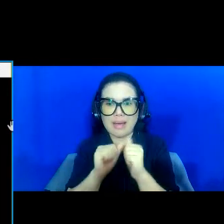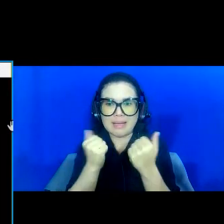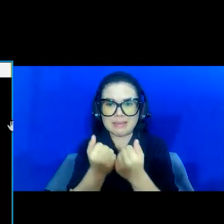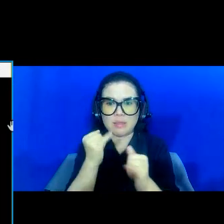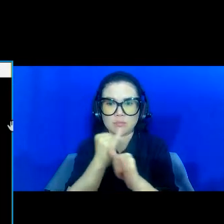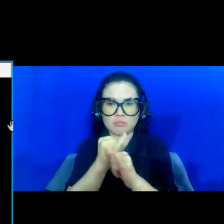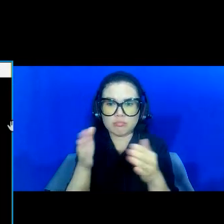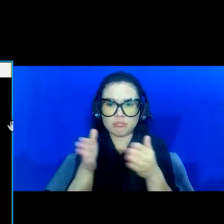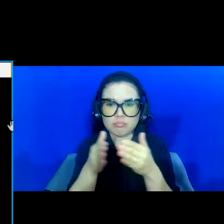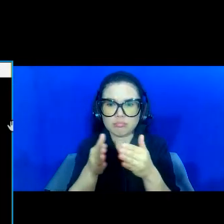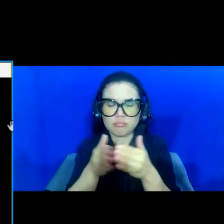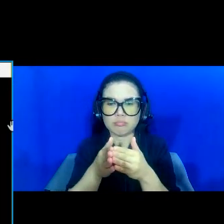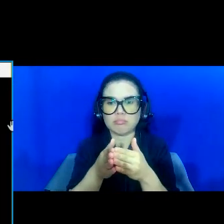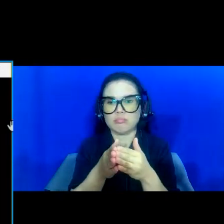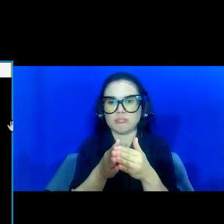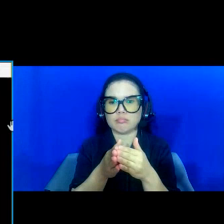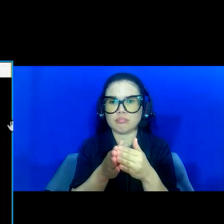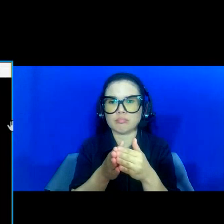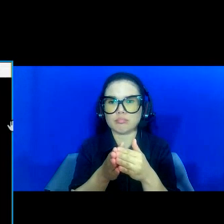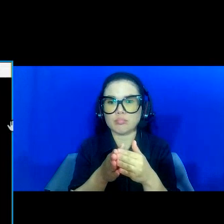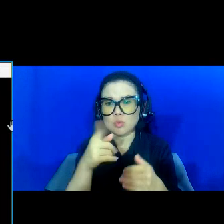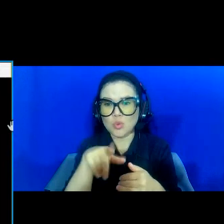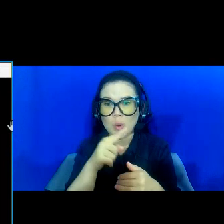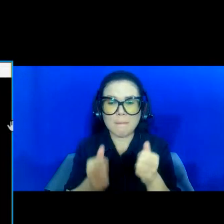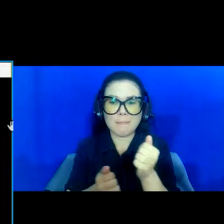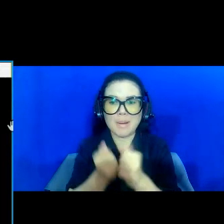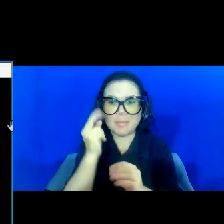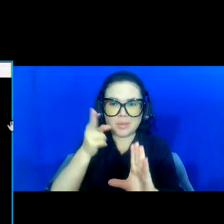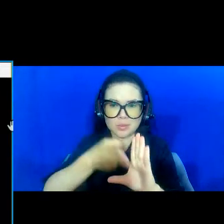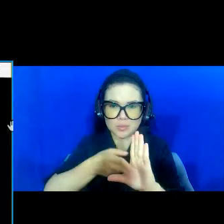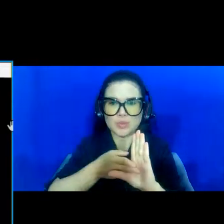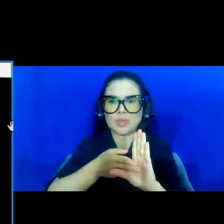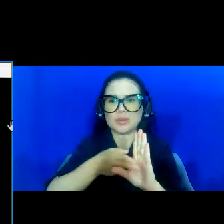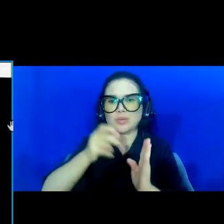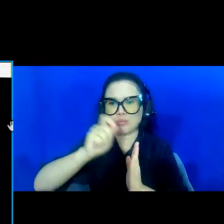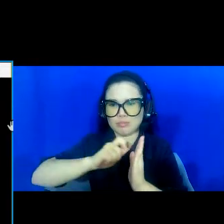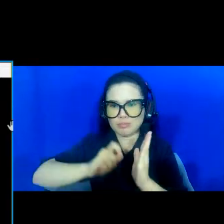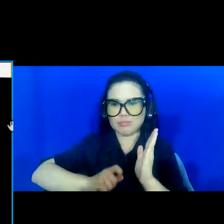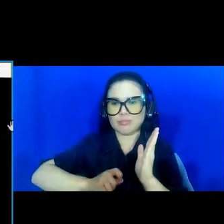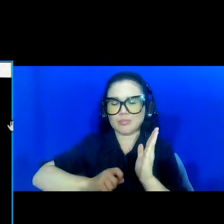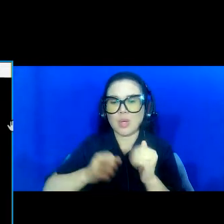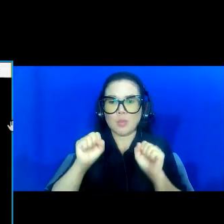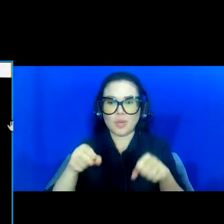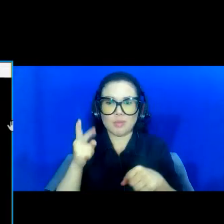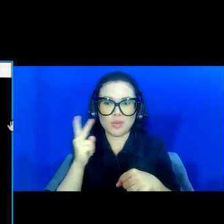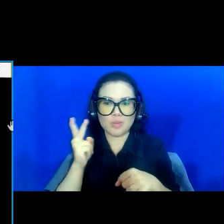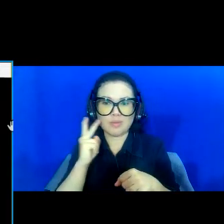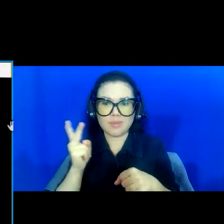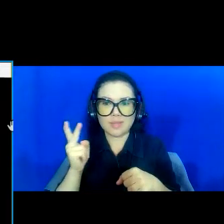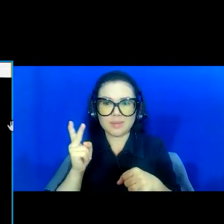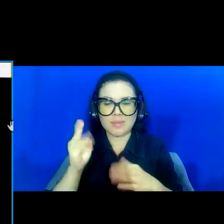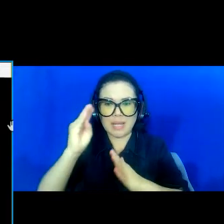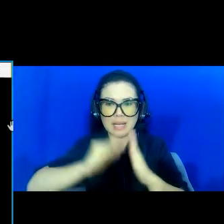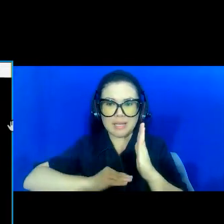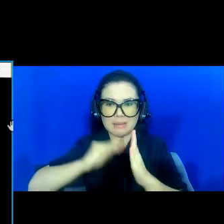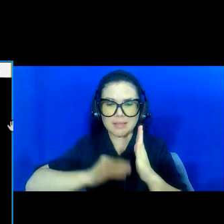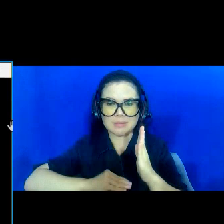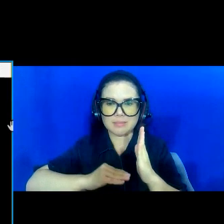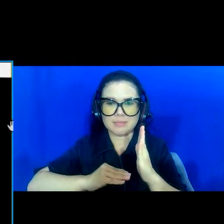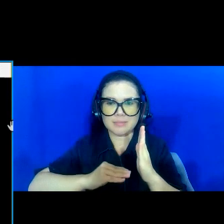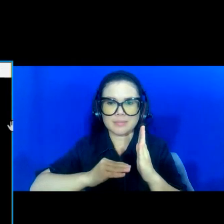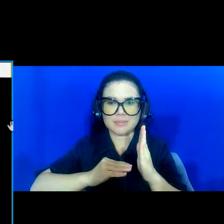más participación se registró. Y lo podemos poner en el listado y en el número de